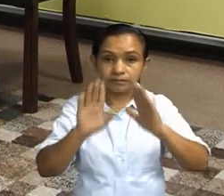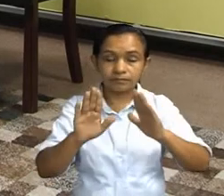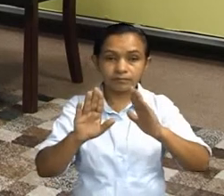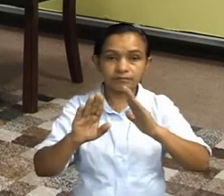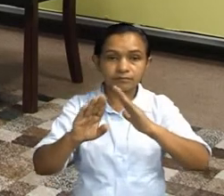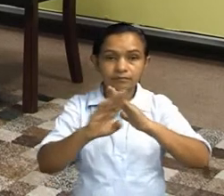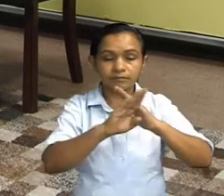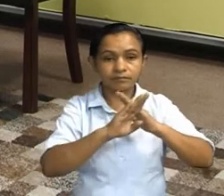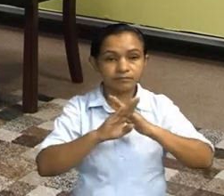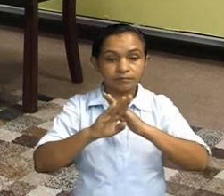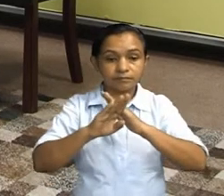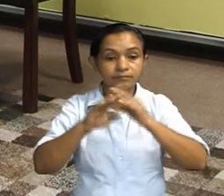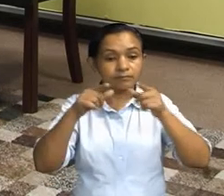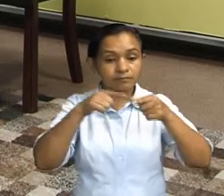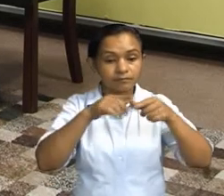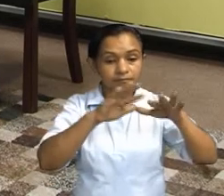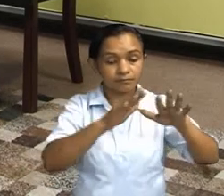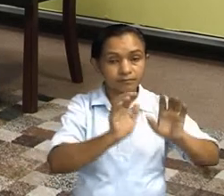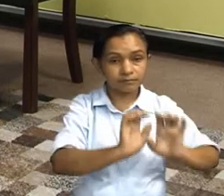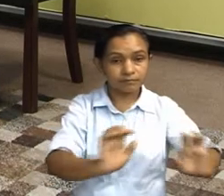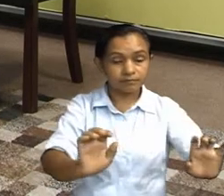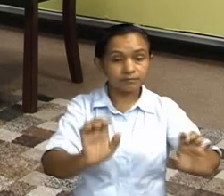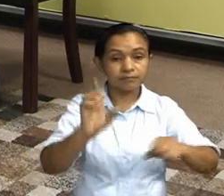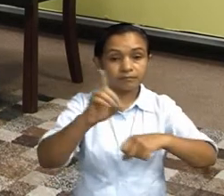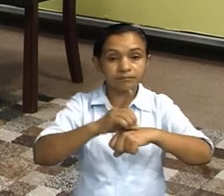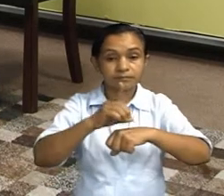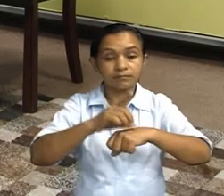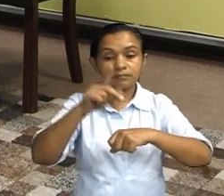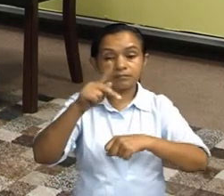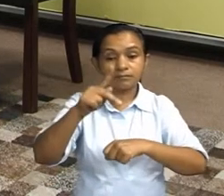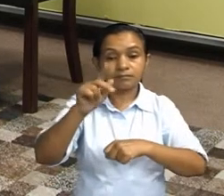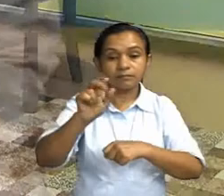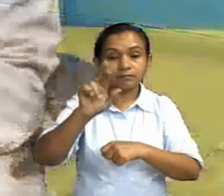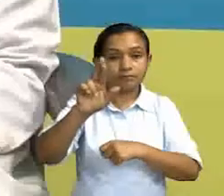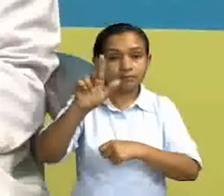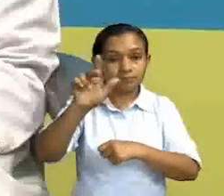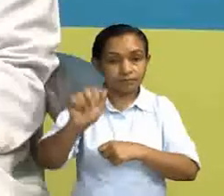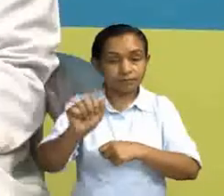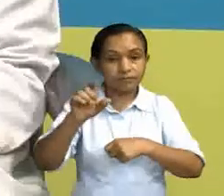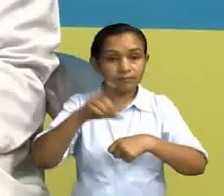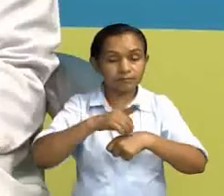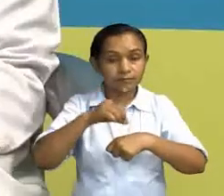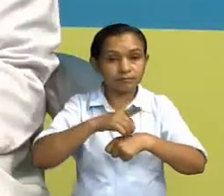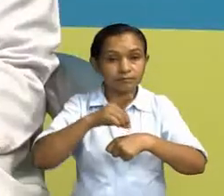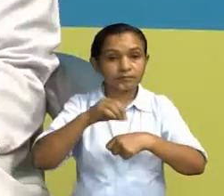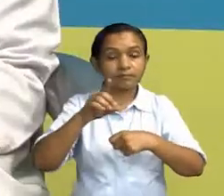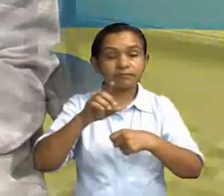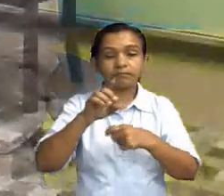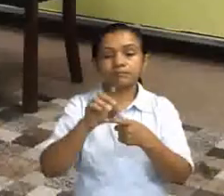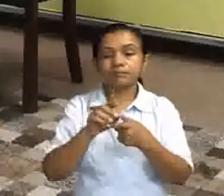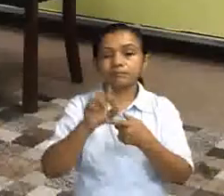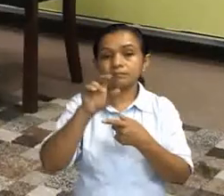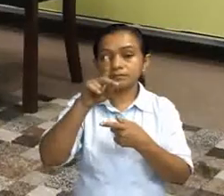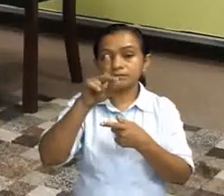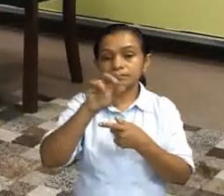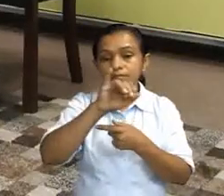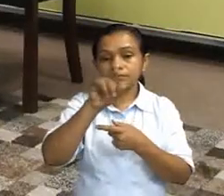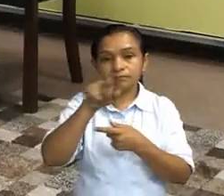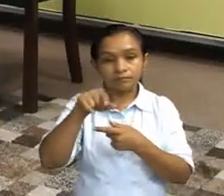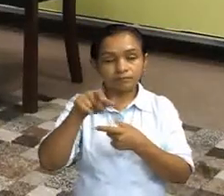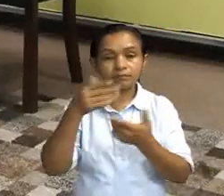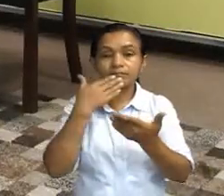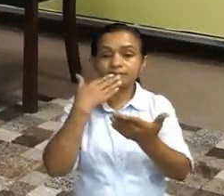la vulvovaginitis. La doctora Carla Altamirano, quien es ginecobstetra del Hospital Doctor Fernando Vélez Pais. Le agradecemos,